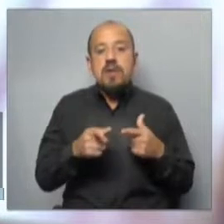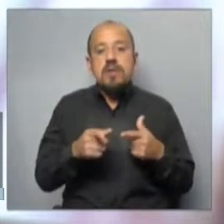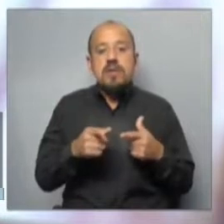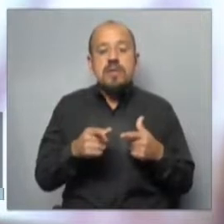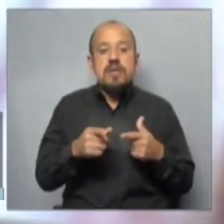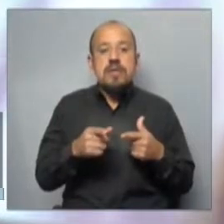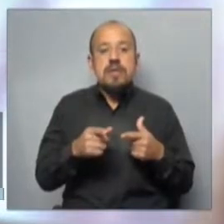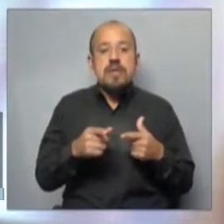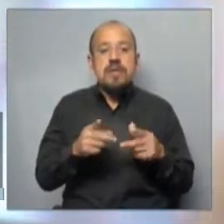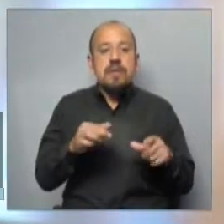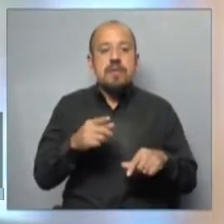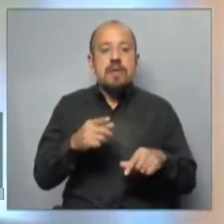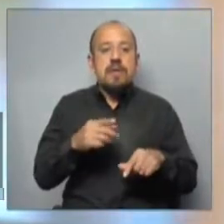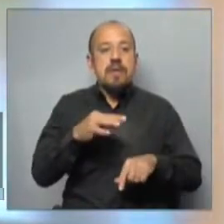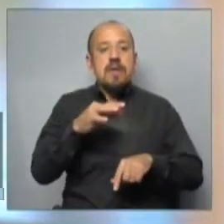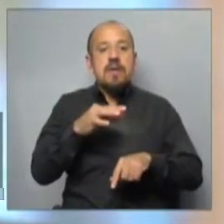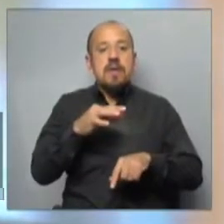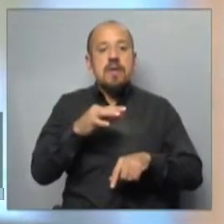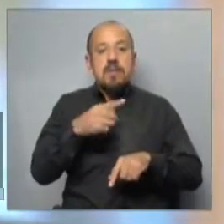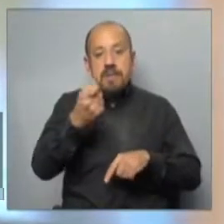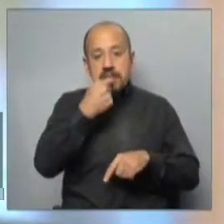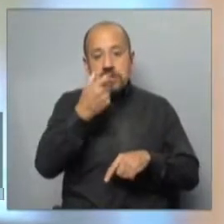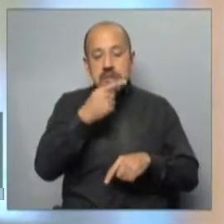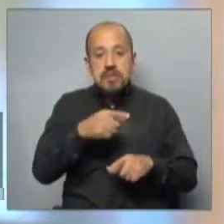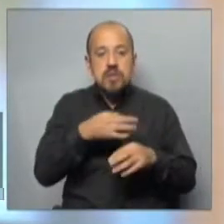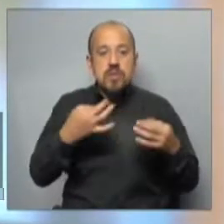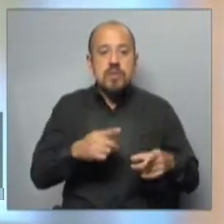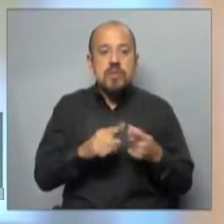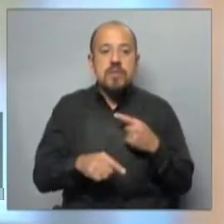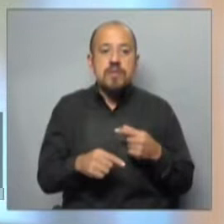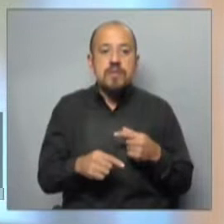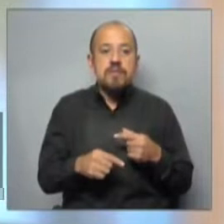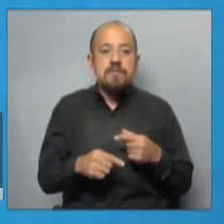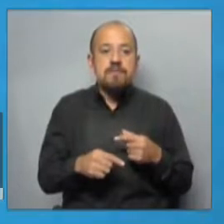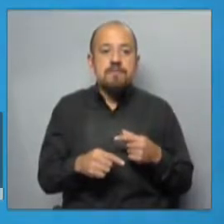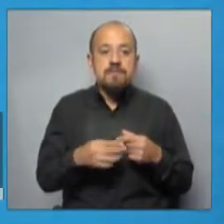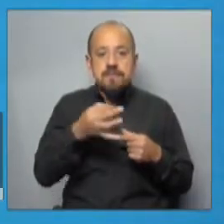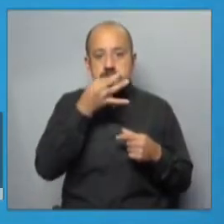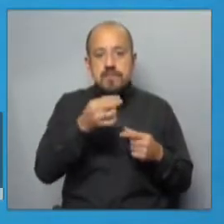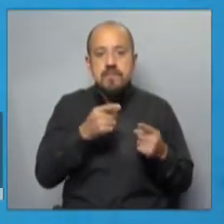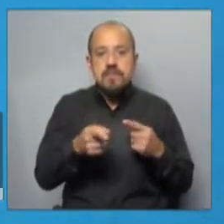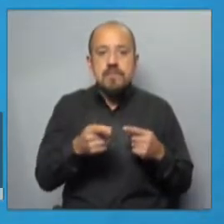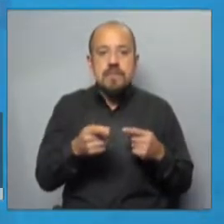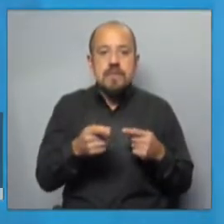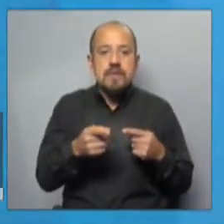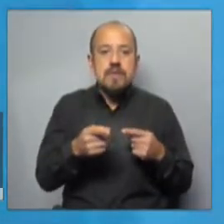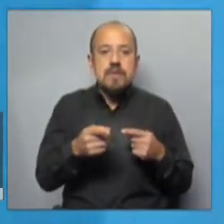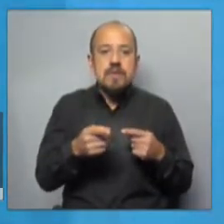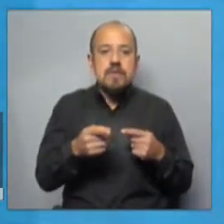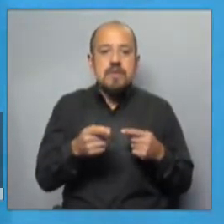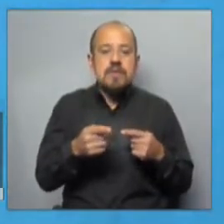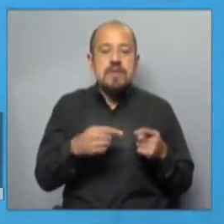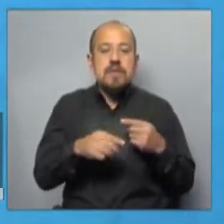que sea la medicación justa y eso es complicado mencionemos no vale la pena aclarar el